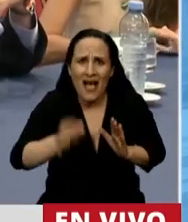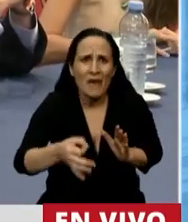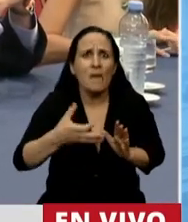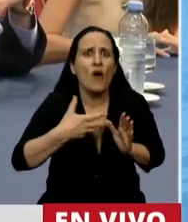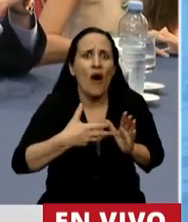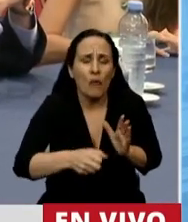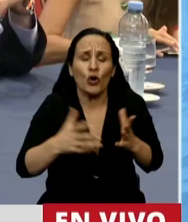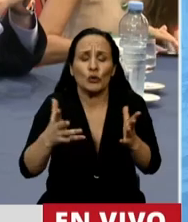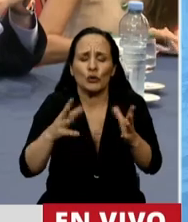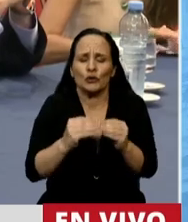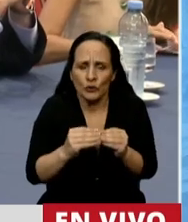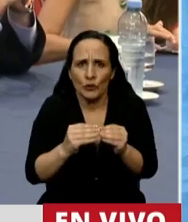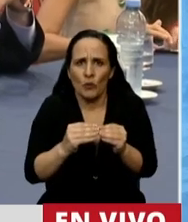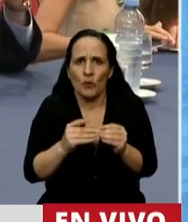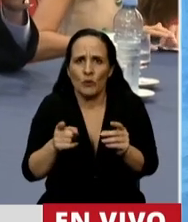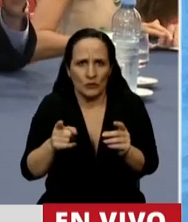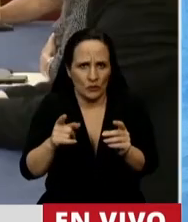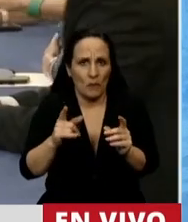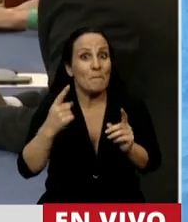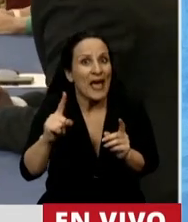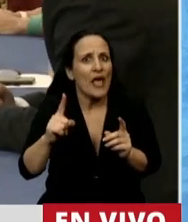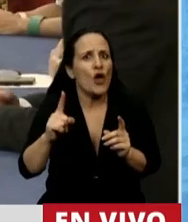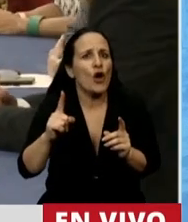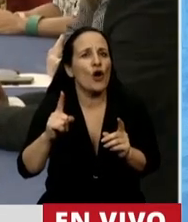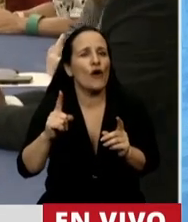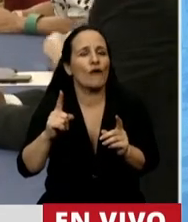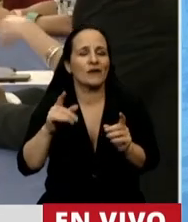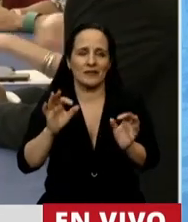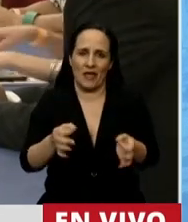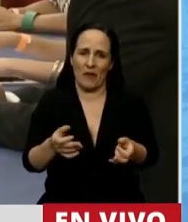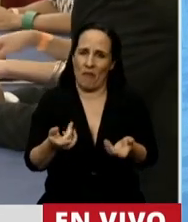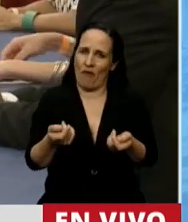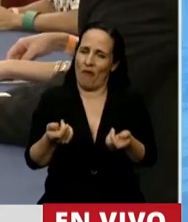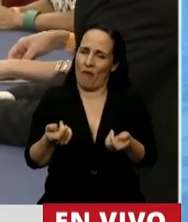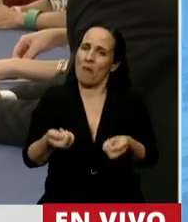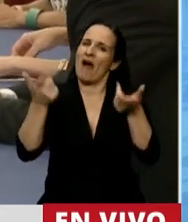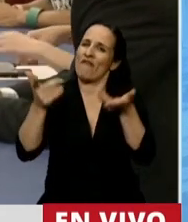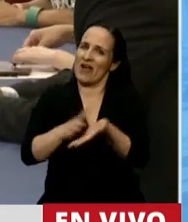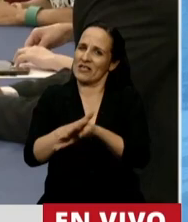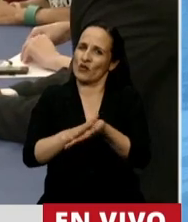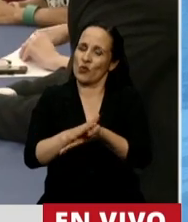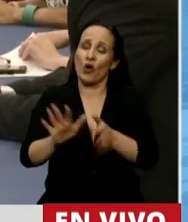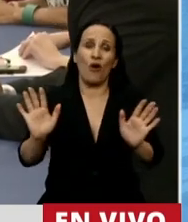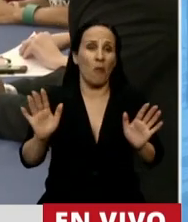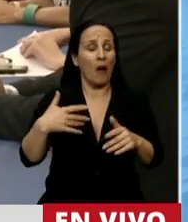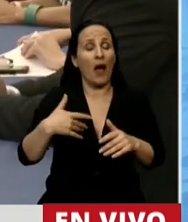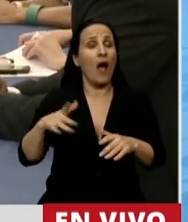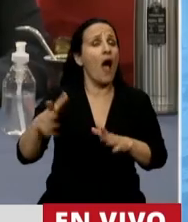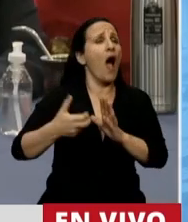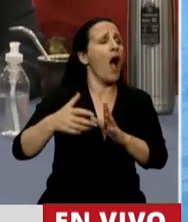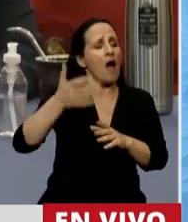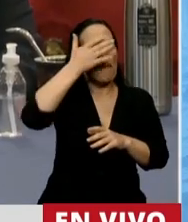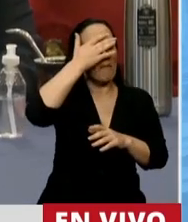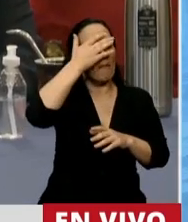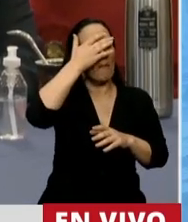un problema, pero también sabemos que es mucho más fácil resolverlo que mirar para otra parte o hacerse